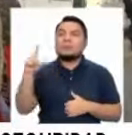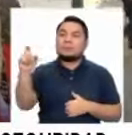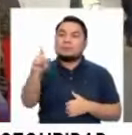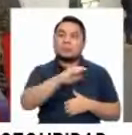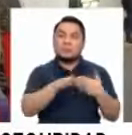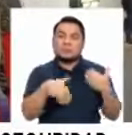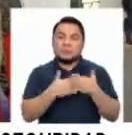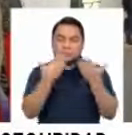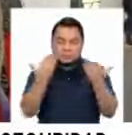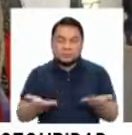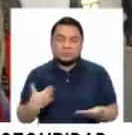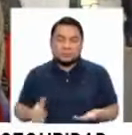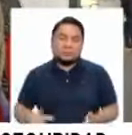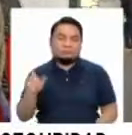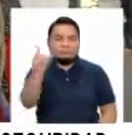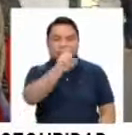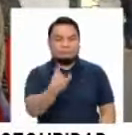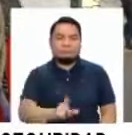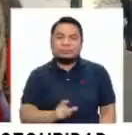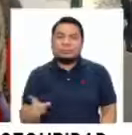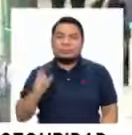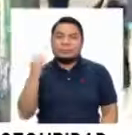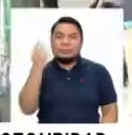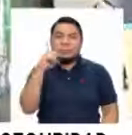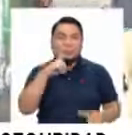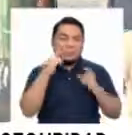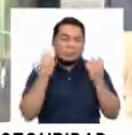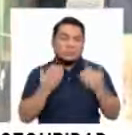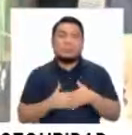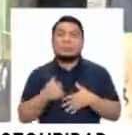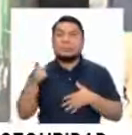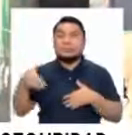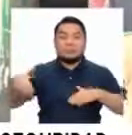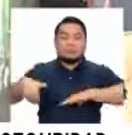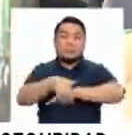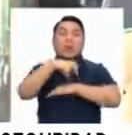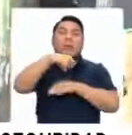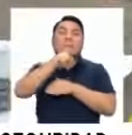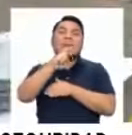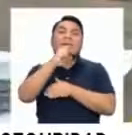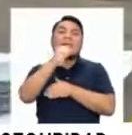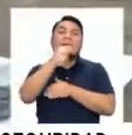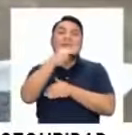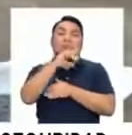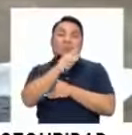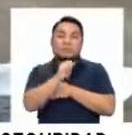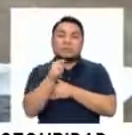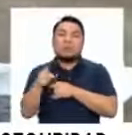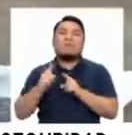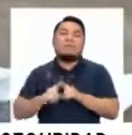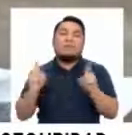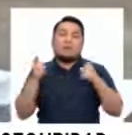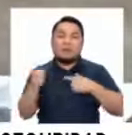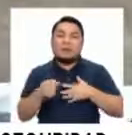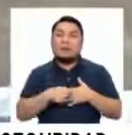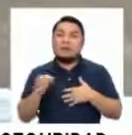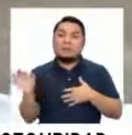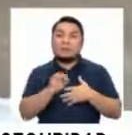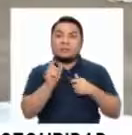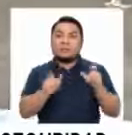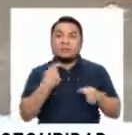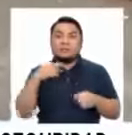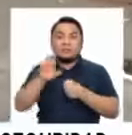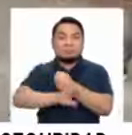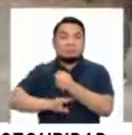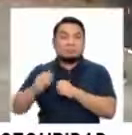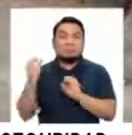desinfectar toda tu herramienta, tu protector y todo. En la avenida Parinacochas el panorama era distinto. Ninguna acción de